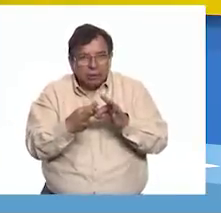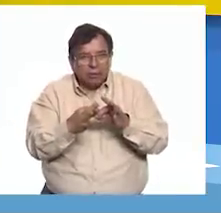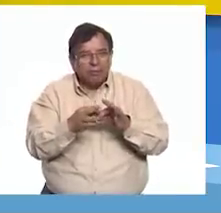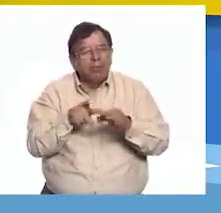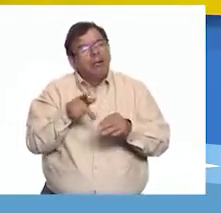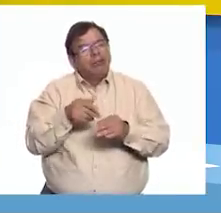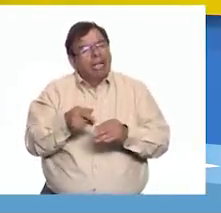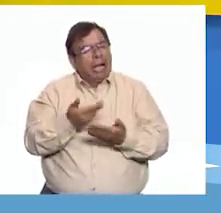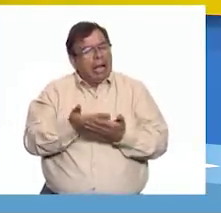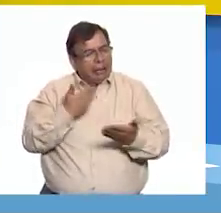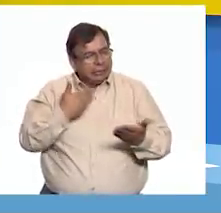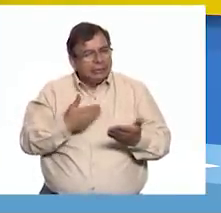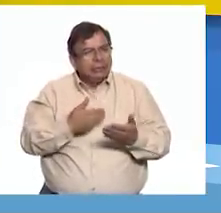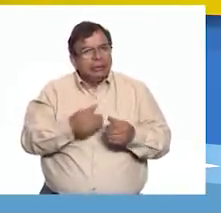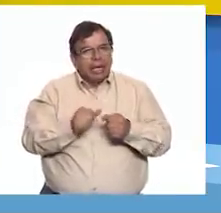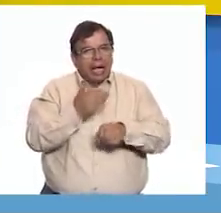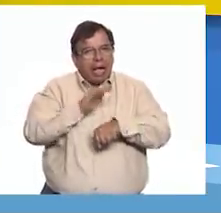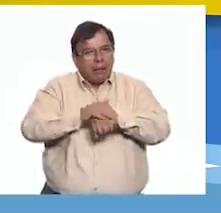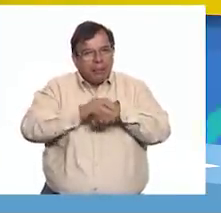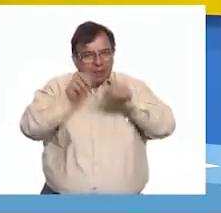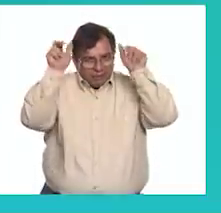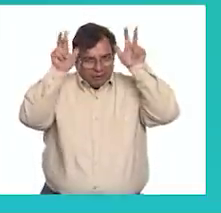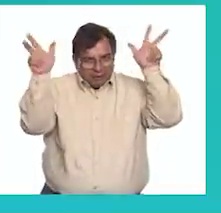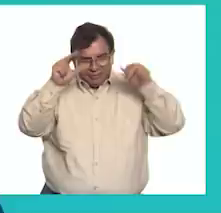vamos con nuestro amigo Ajo Listo.